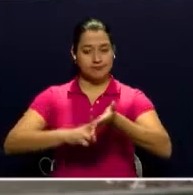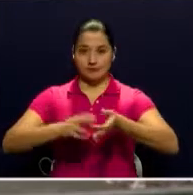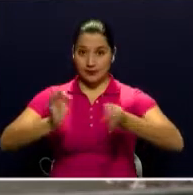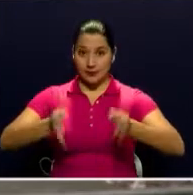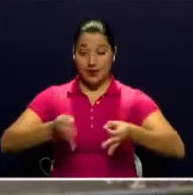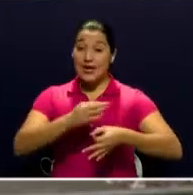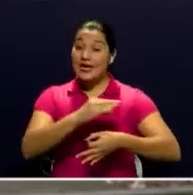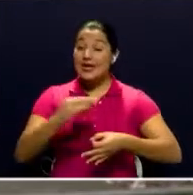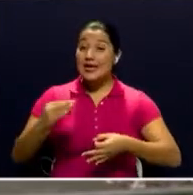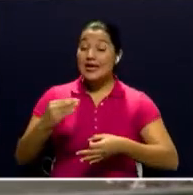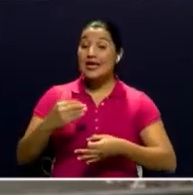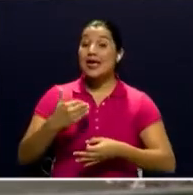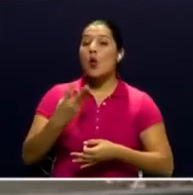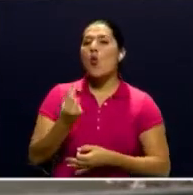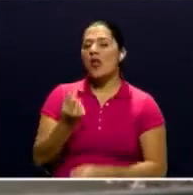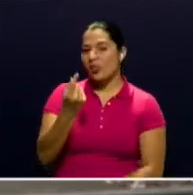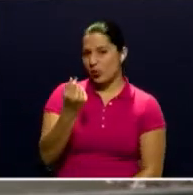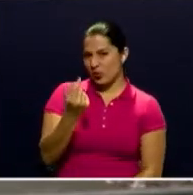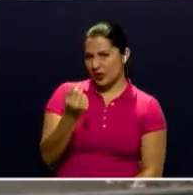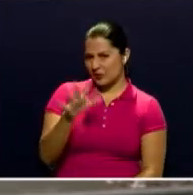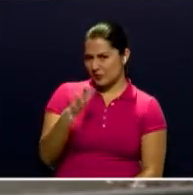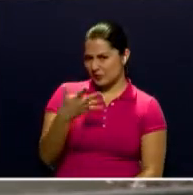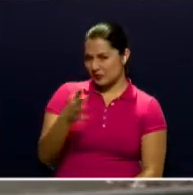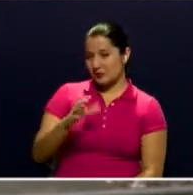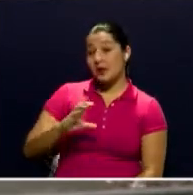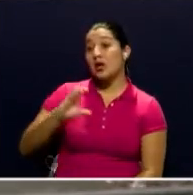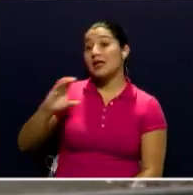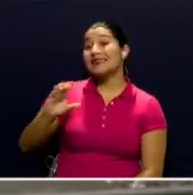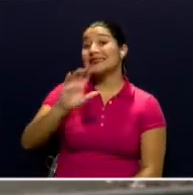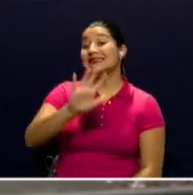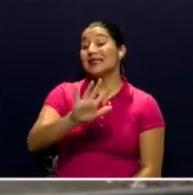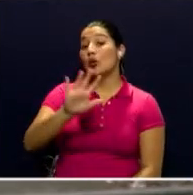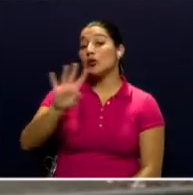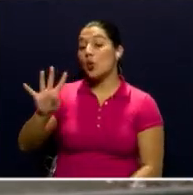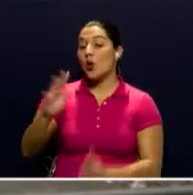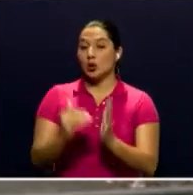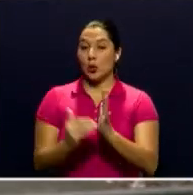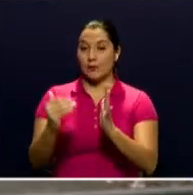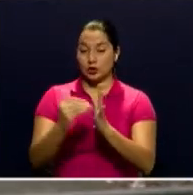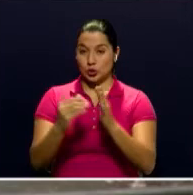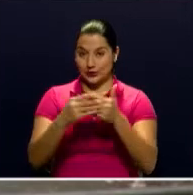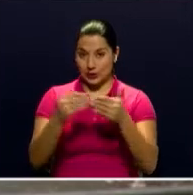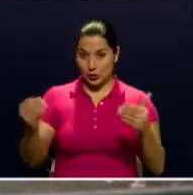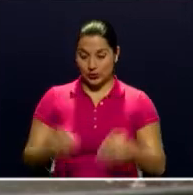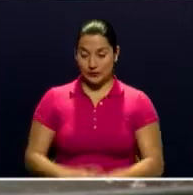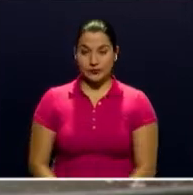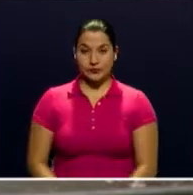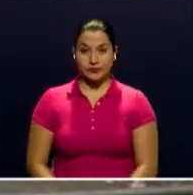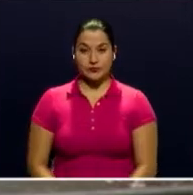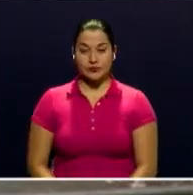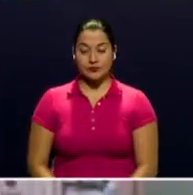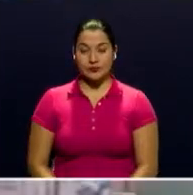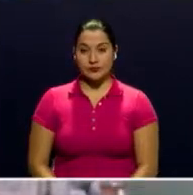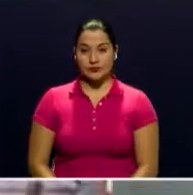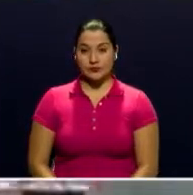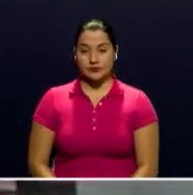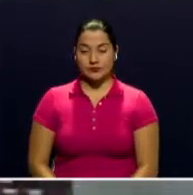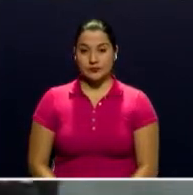y tiene una inversión aproximada de $54 millones.